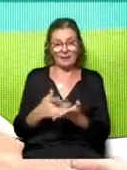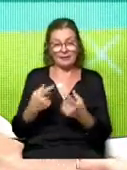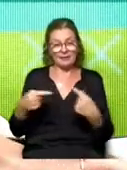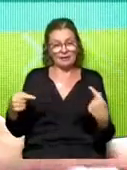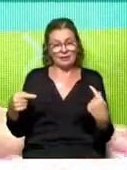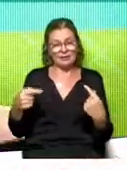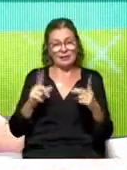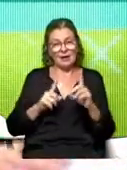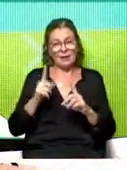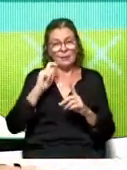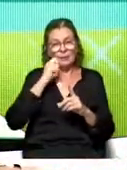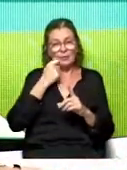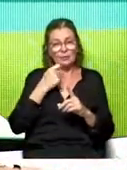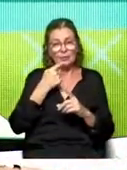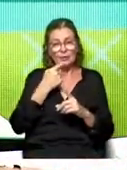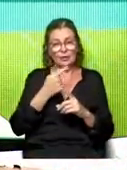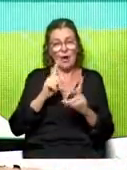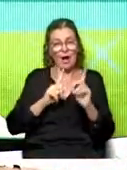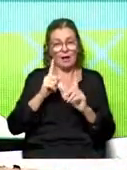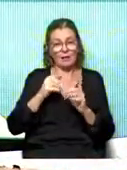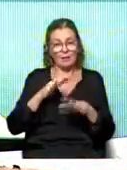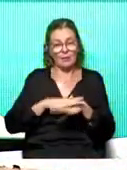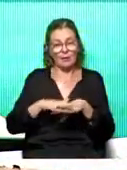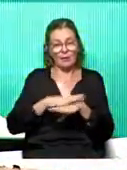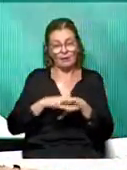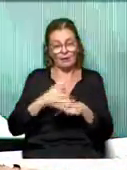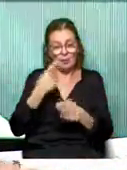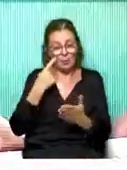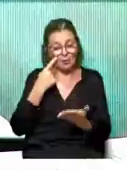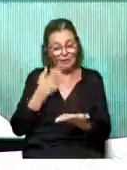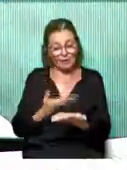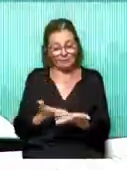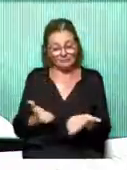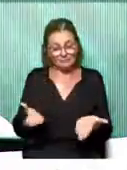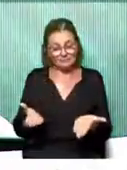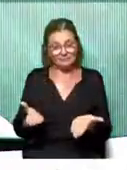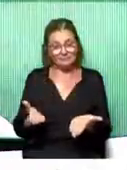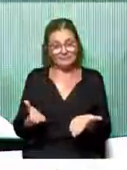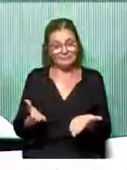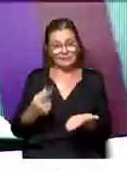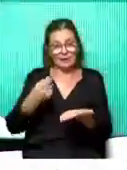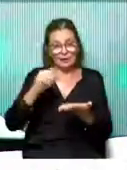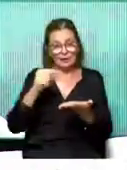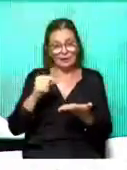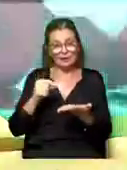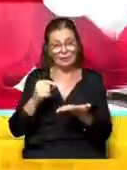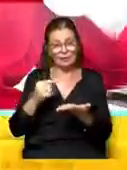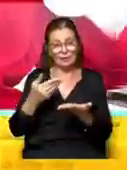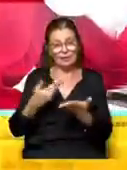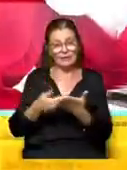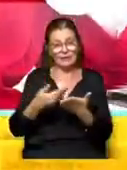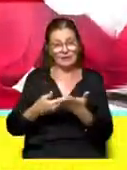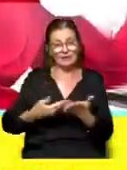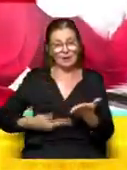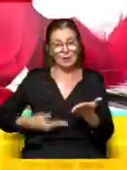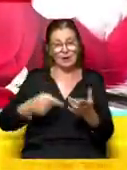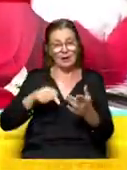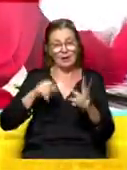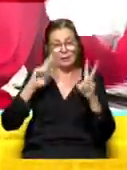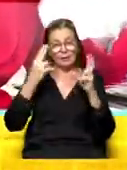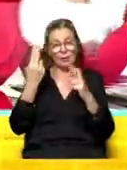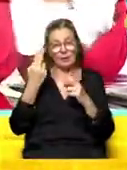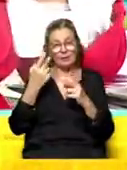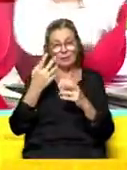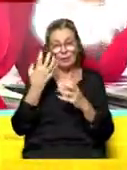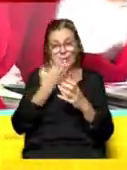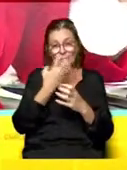si algo me gusta cuando hago un comentario es basarme en la evidencia, ¿no? Y los datos de inseguridad alimentaria de nuestro país son